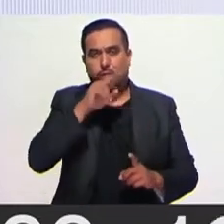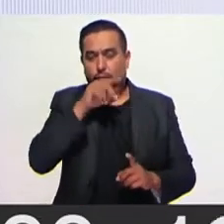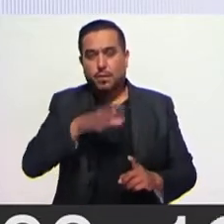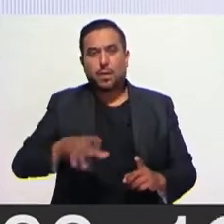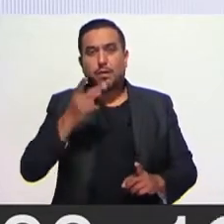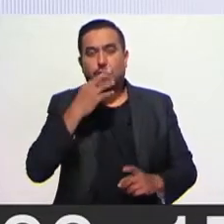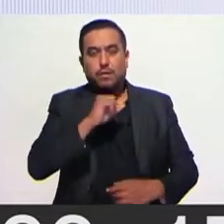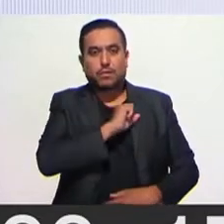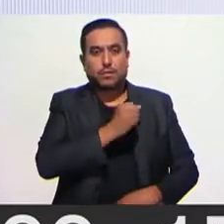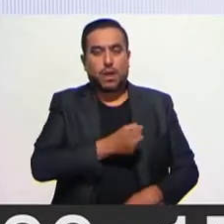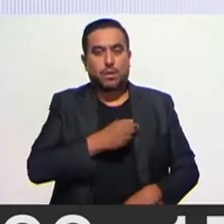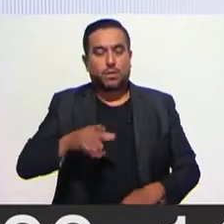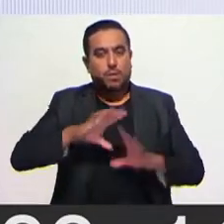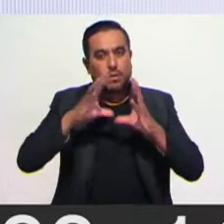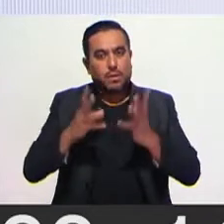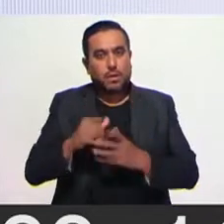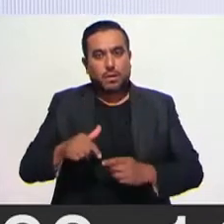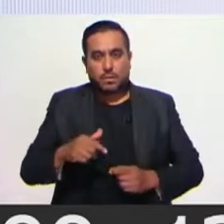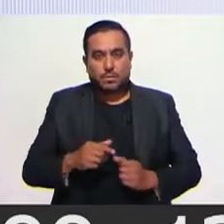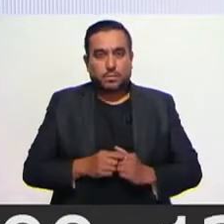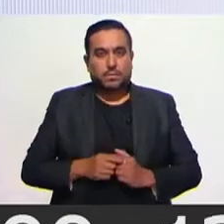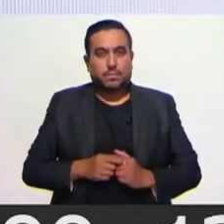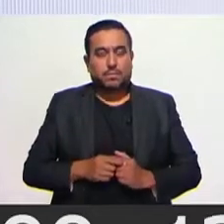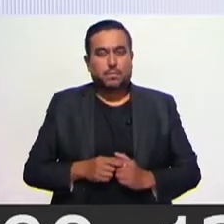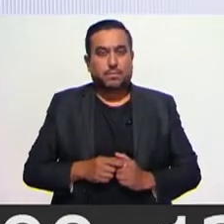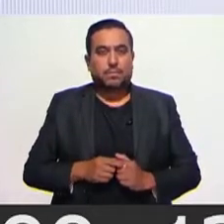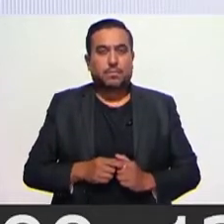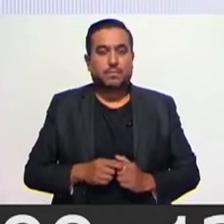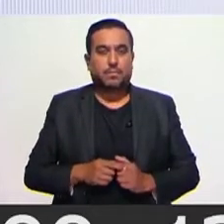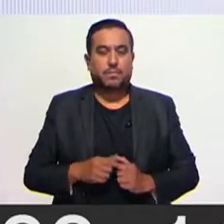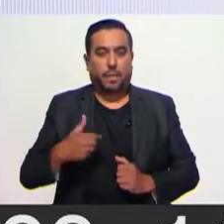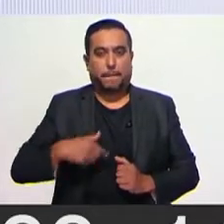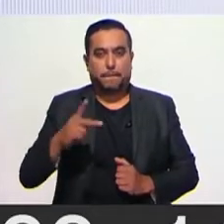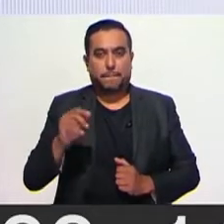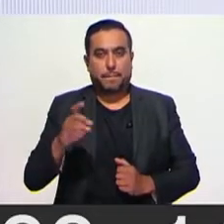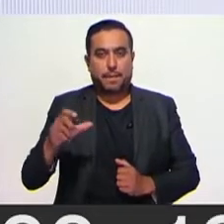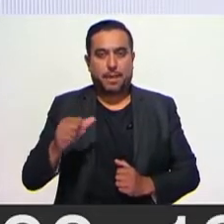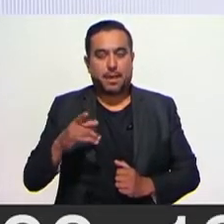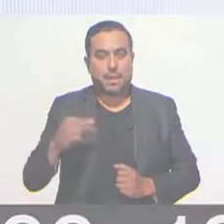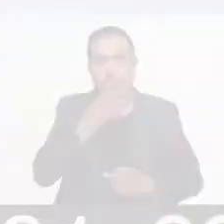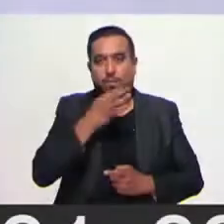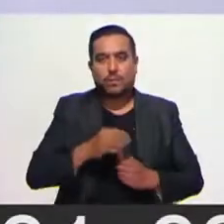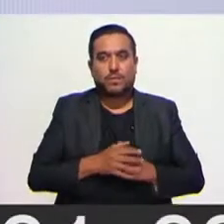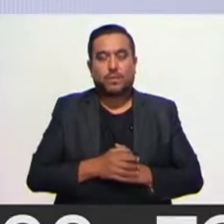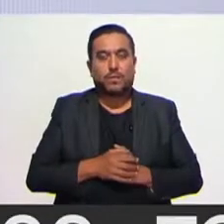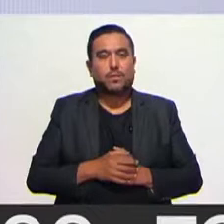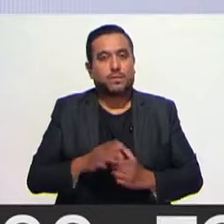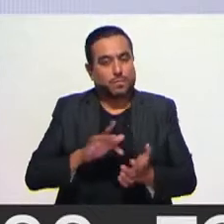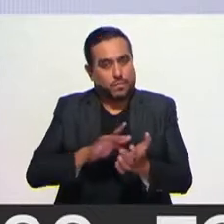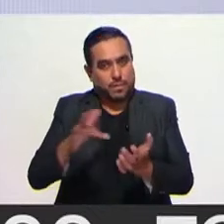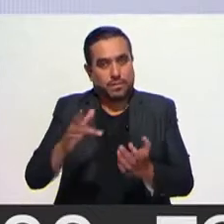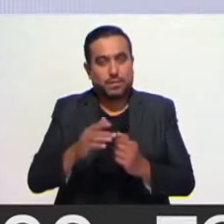una salud universal en Irapuato. Cuente conmigo, no les voy a fallar. Soy Pepe Aguirre y voy a ganar. Muchas